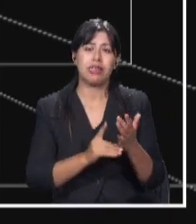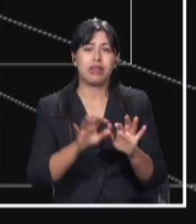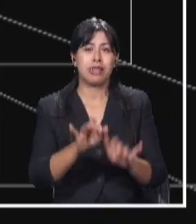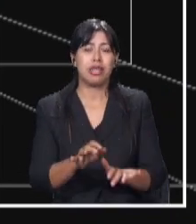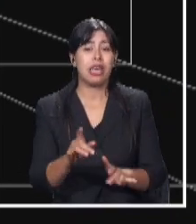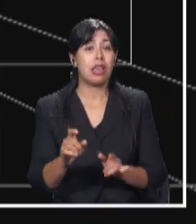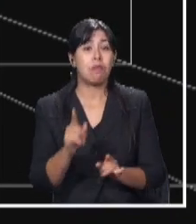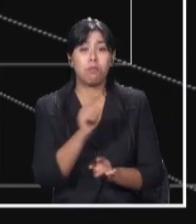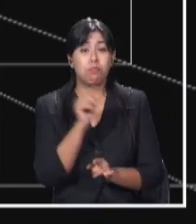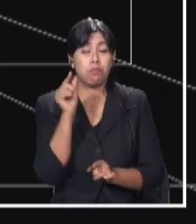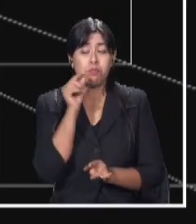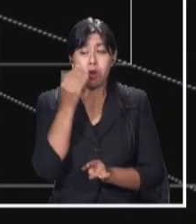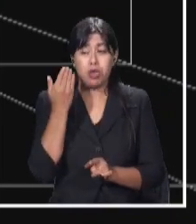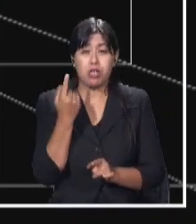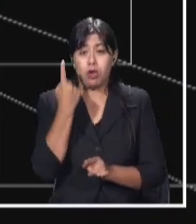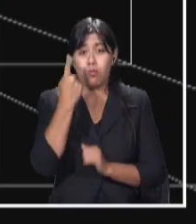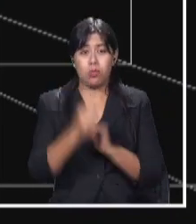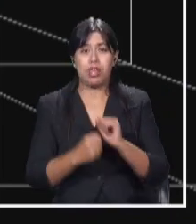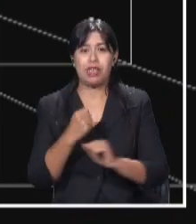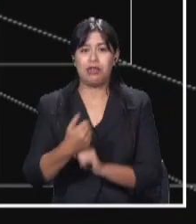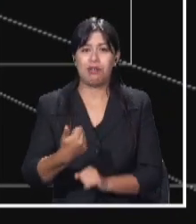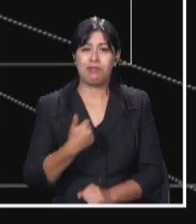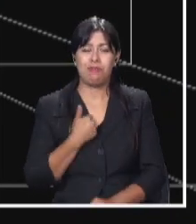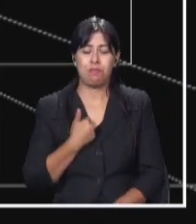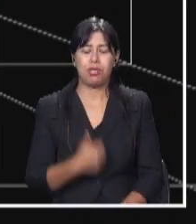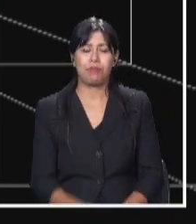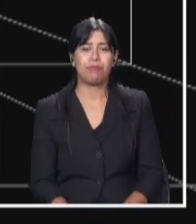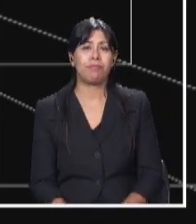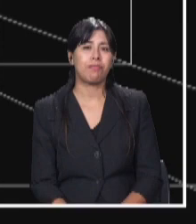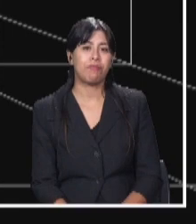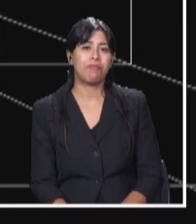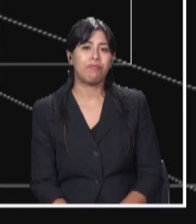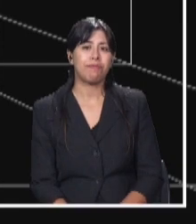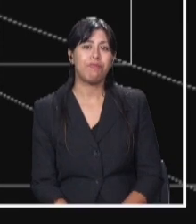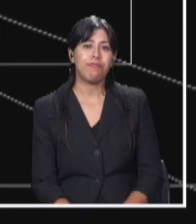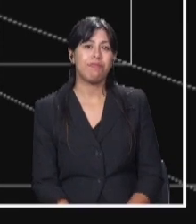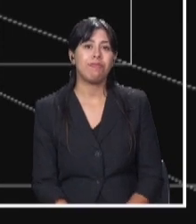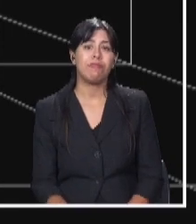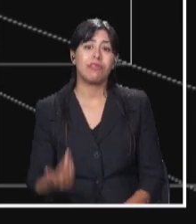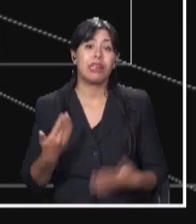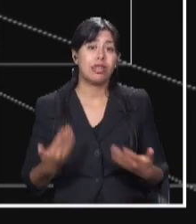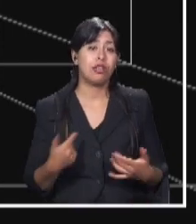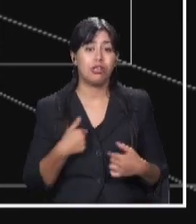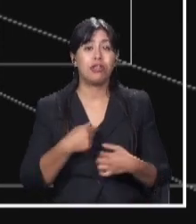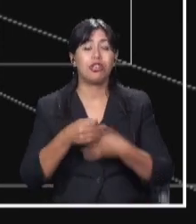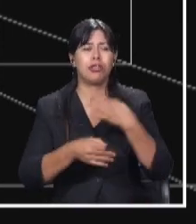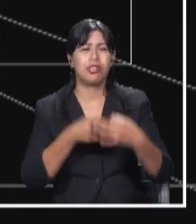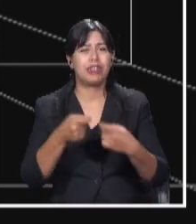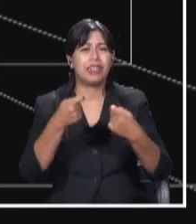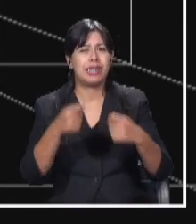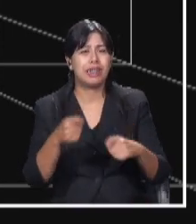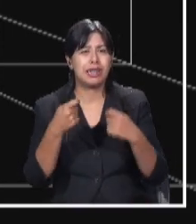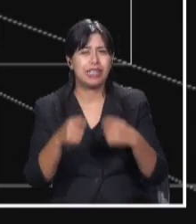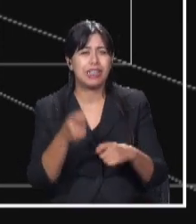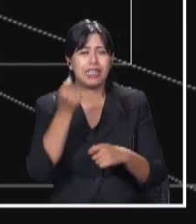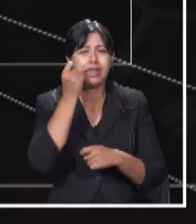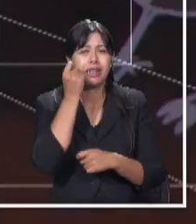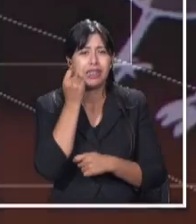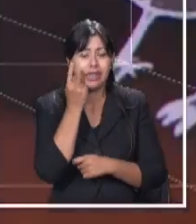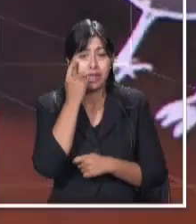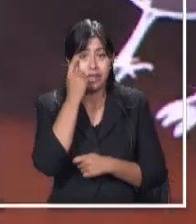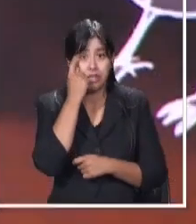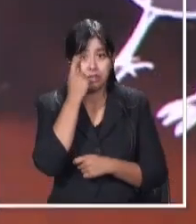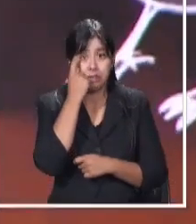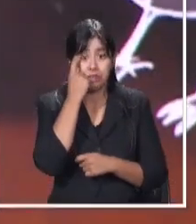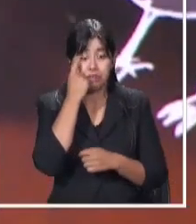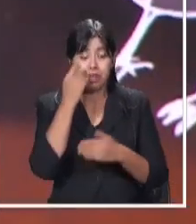de existencia. Entonces, en este contexto yo les conté que íbamos a tratar de entender un poco cómo